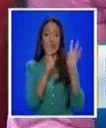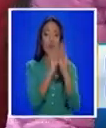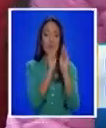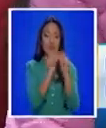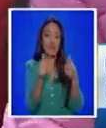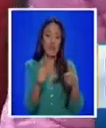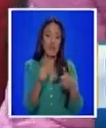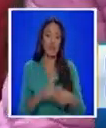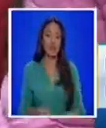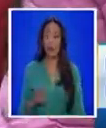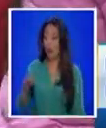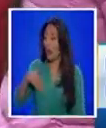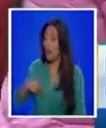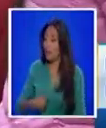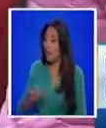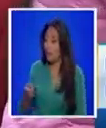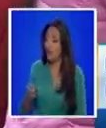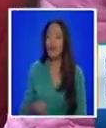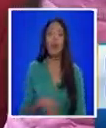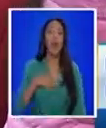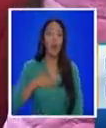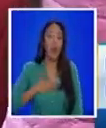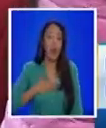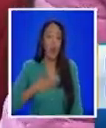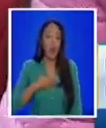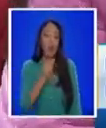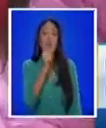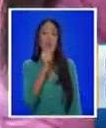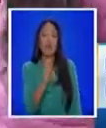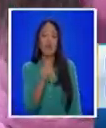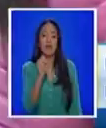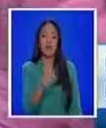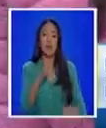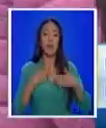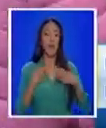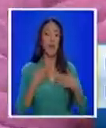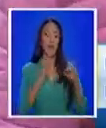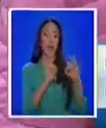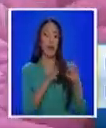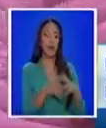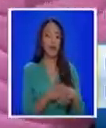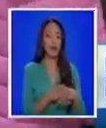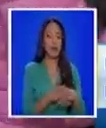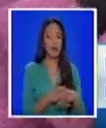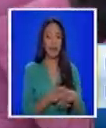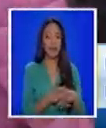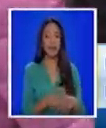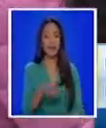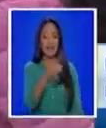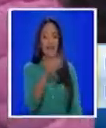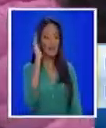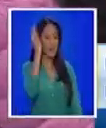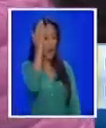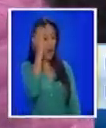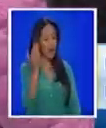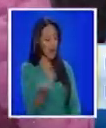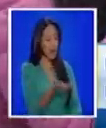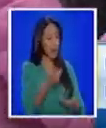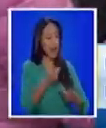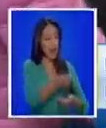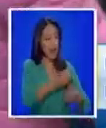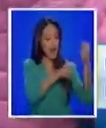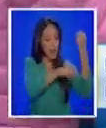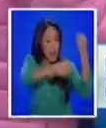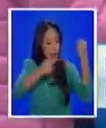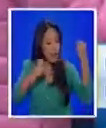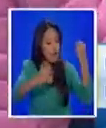Ecovisa. ¿Cansado? Un poquito. ¿Pero feliz? Muy feliz, muy feliz. Y aquí a la reina no la agradece. La fuerza aquí